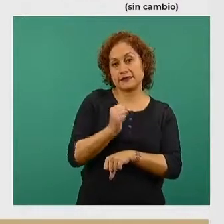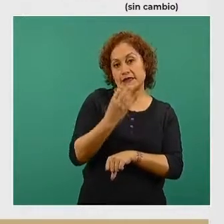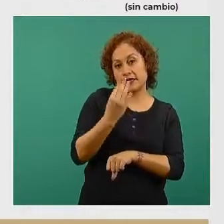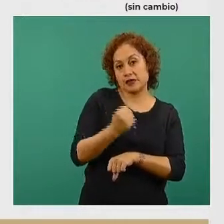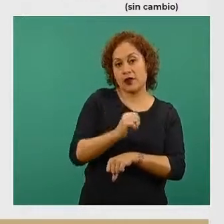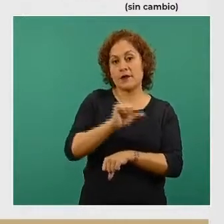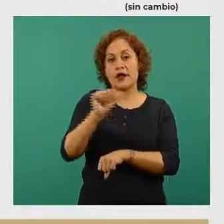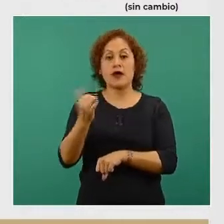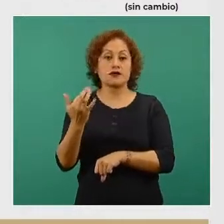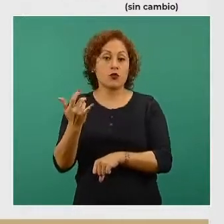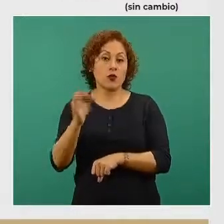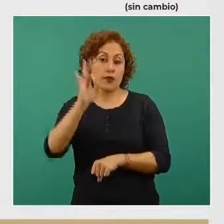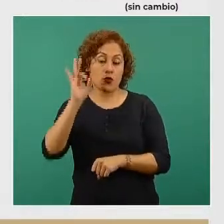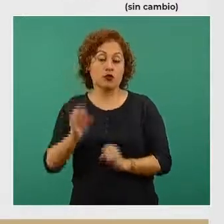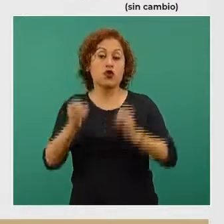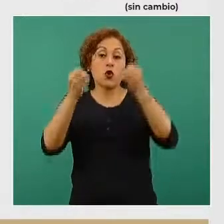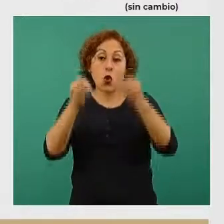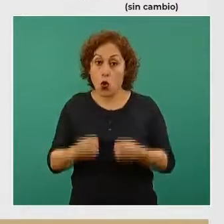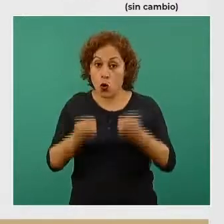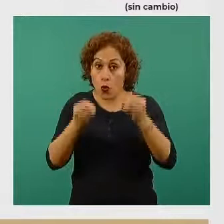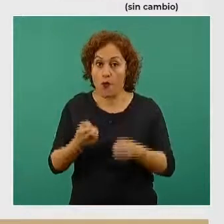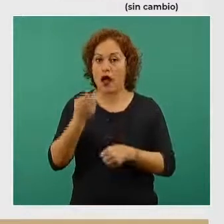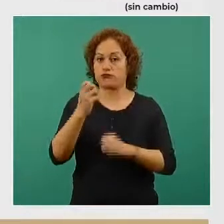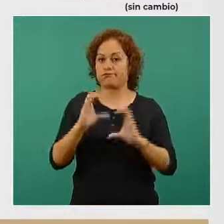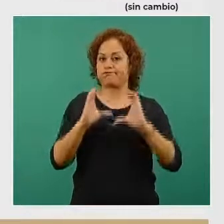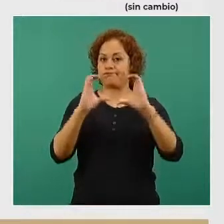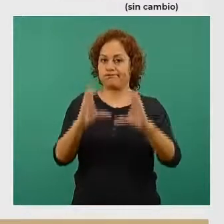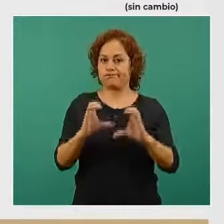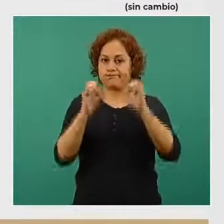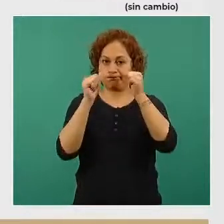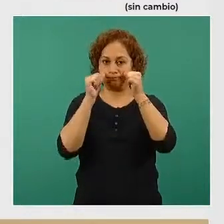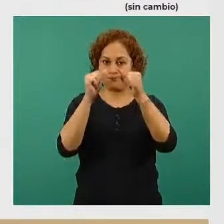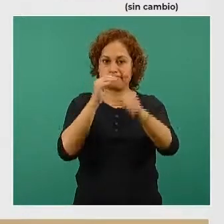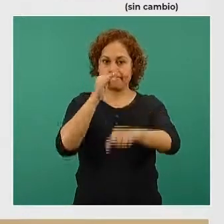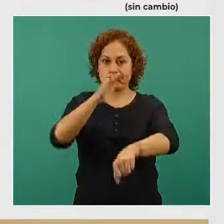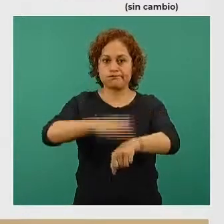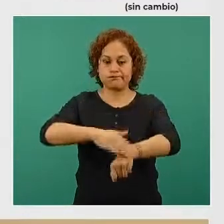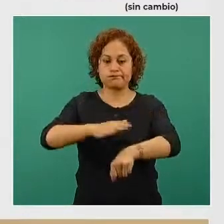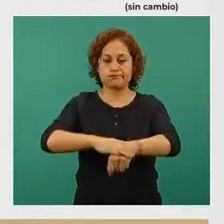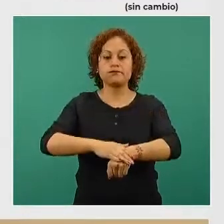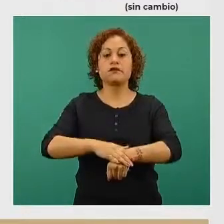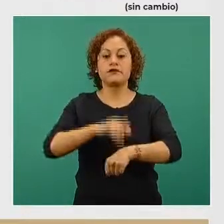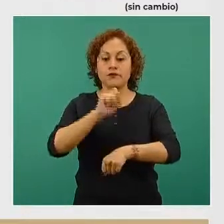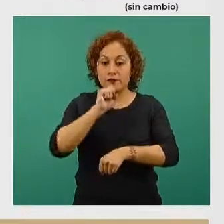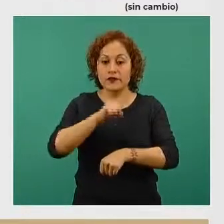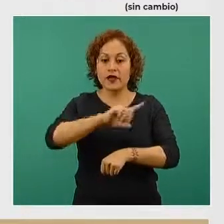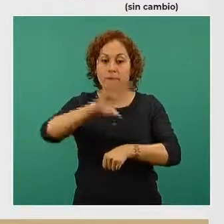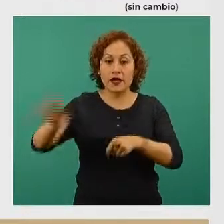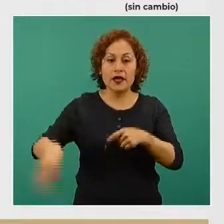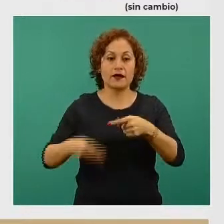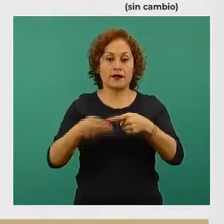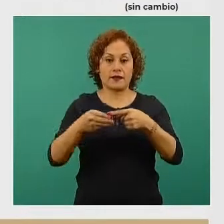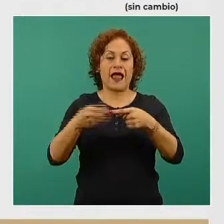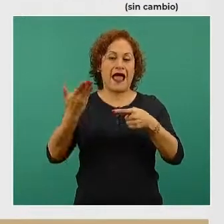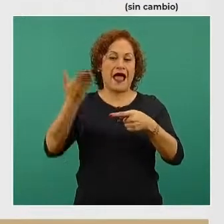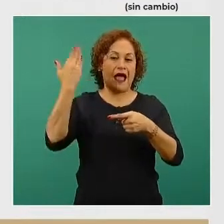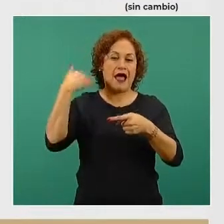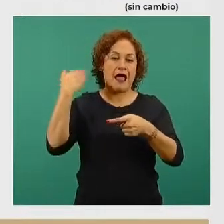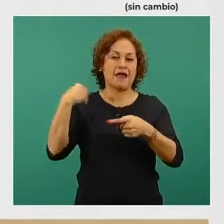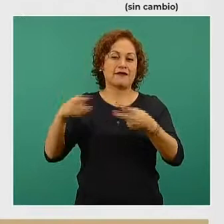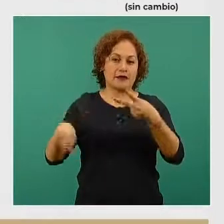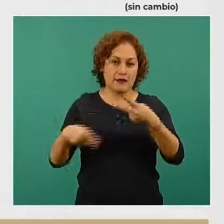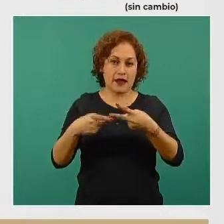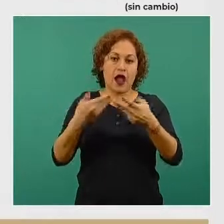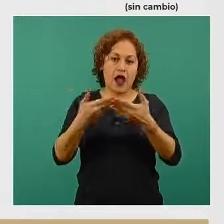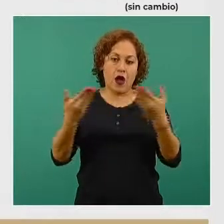y 50%. De hecho, el día de hoy se suma a este rango el estado de Puebla, sin embargo lo hace